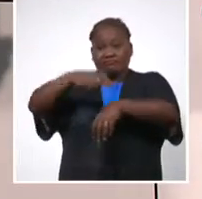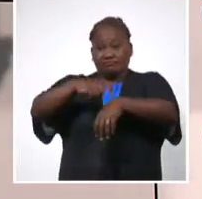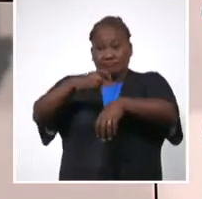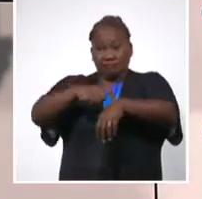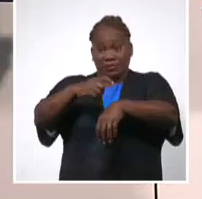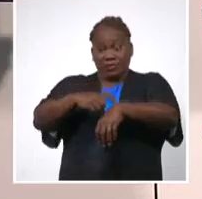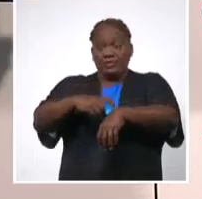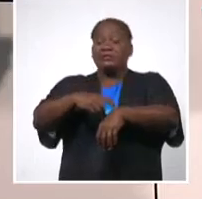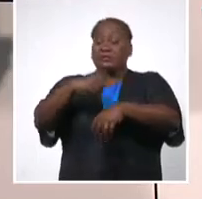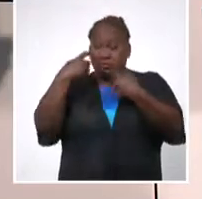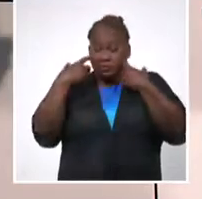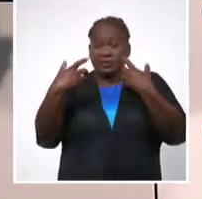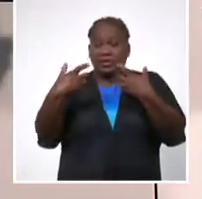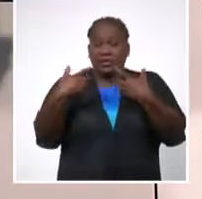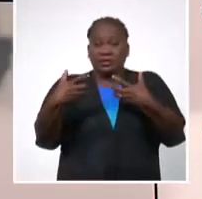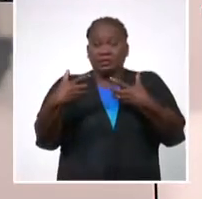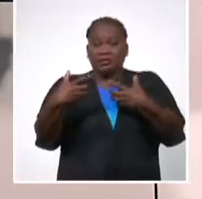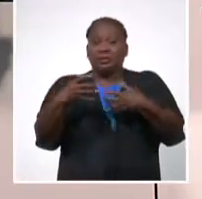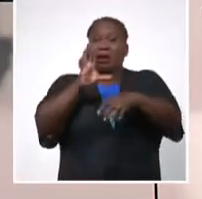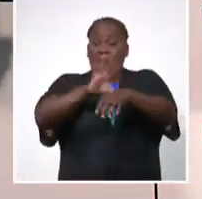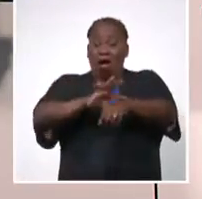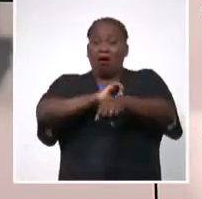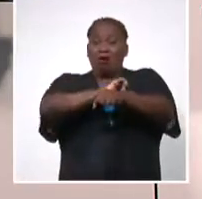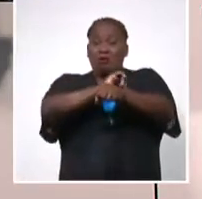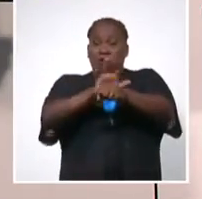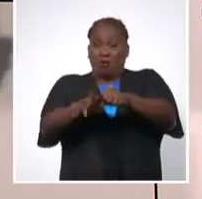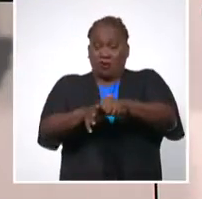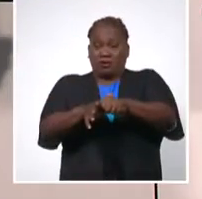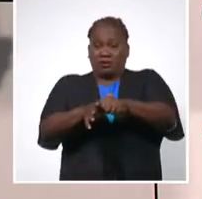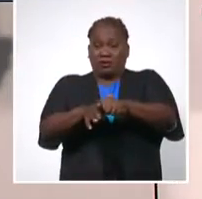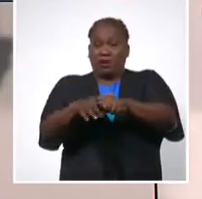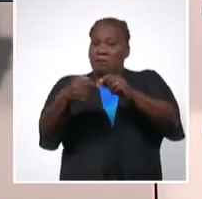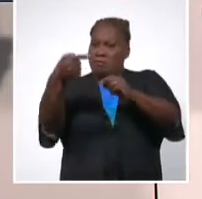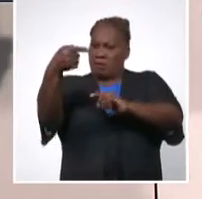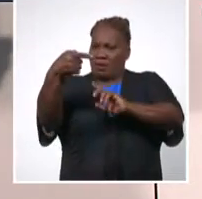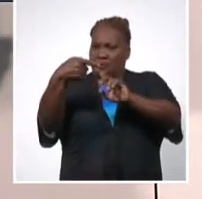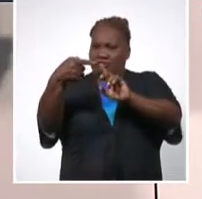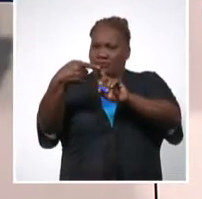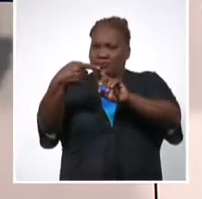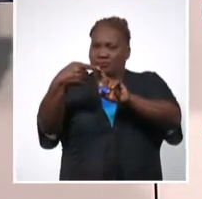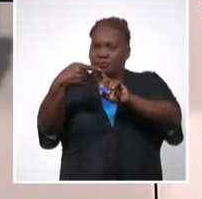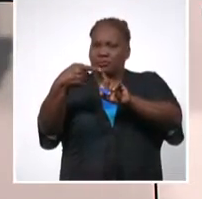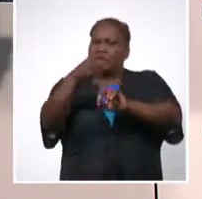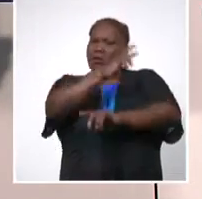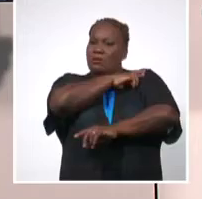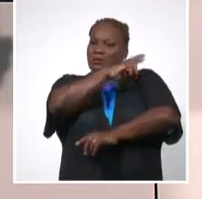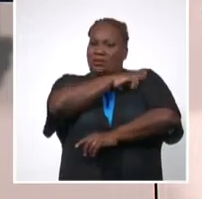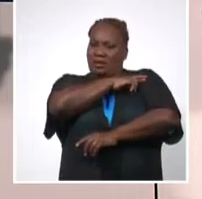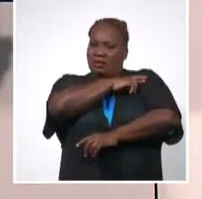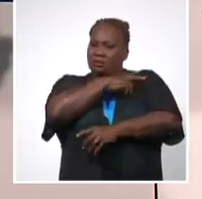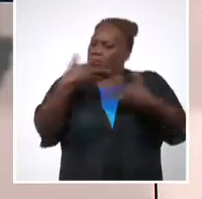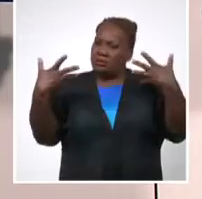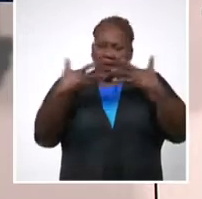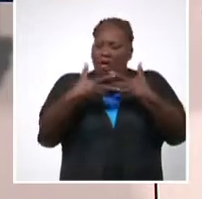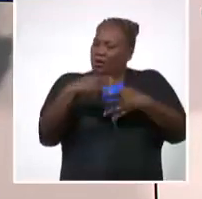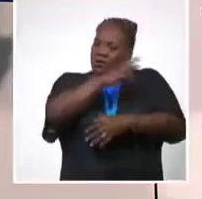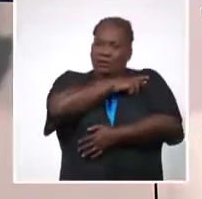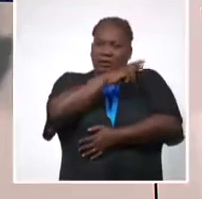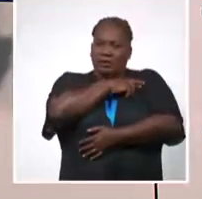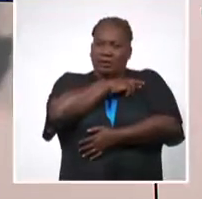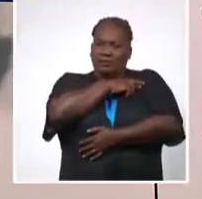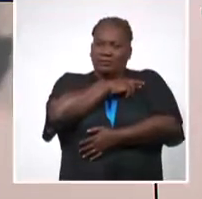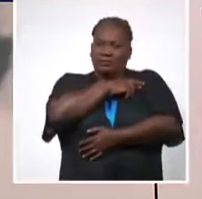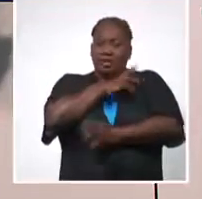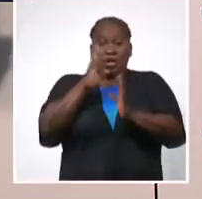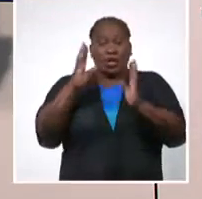sí son muy importantes, la COVID-19 ha sido y será en primera instancia una cuestión de responsabilidad individual. Y ojo, no